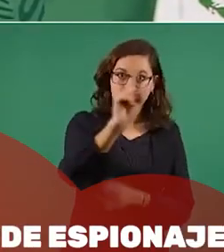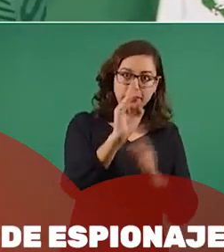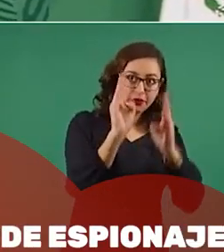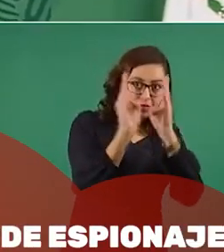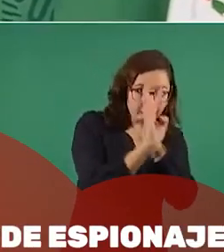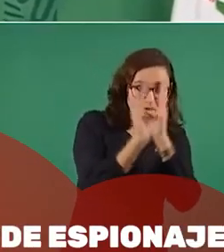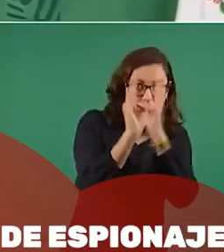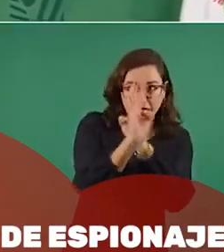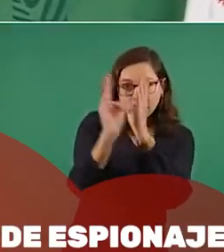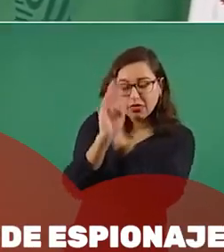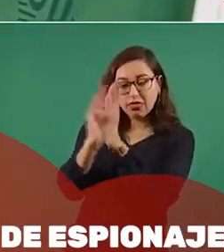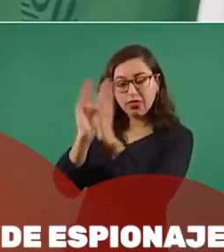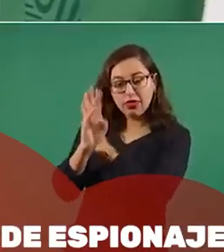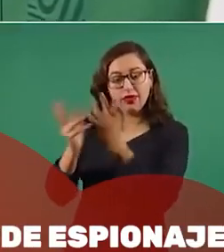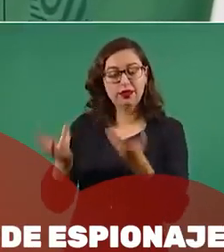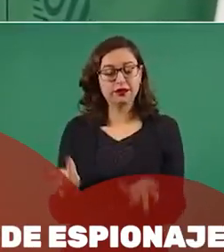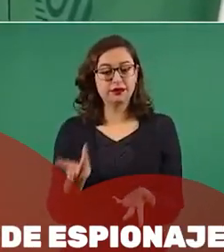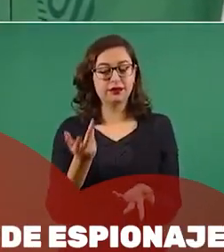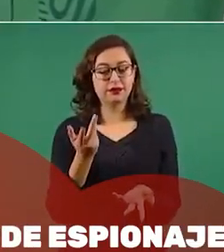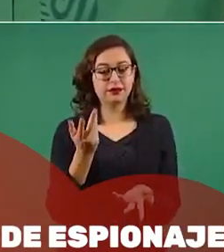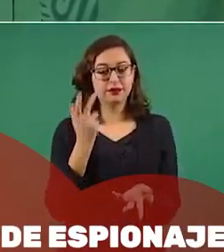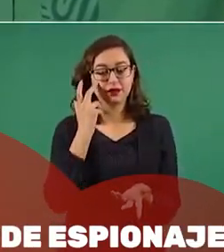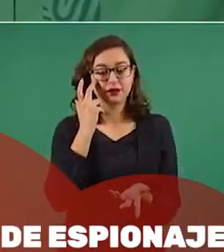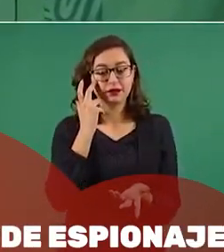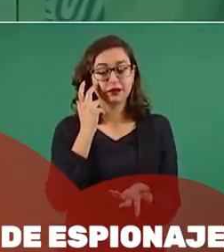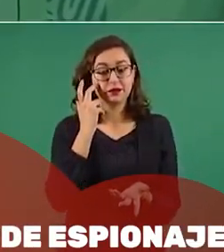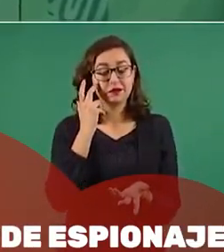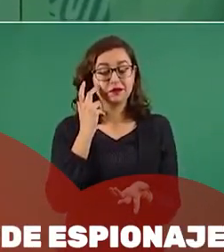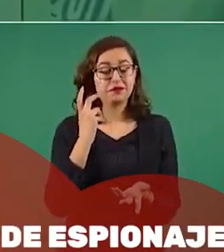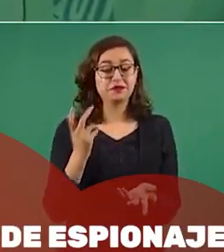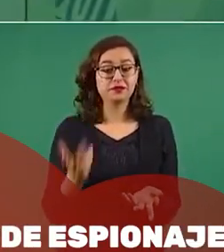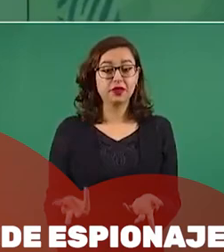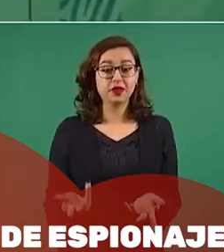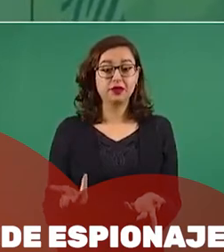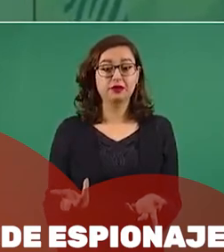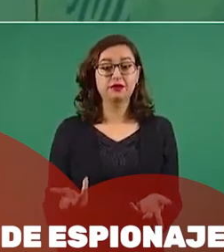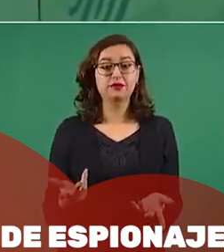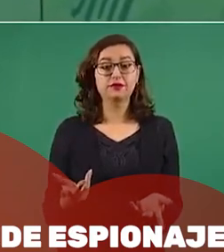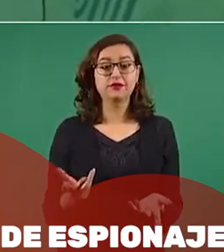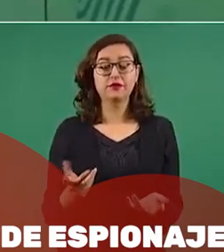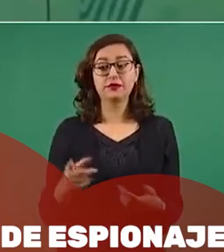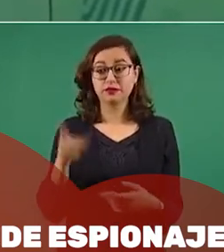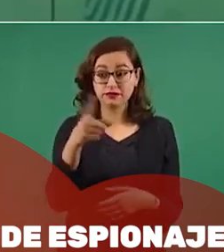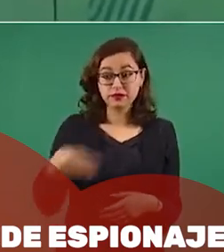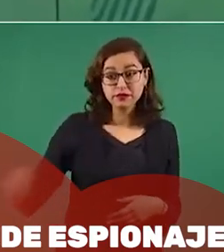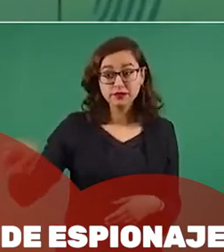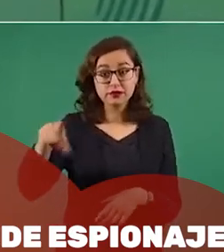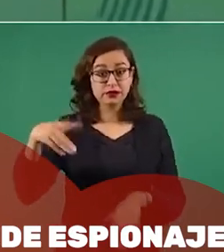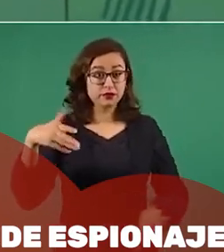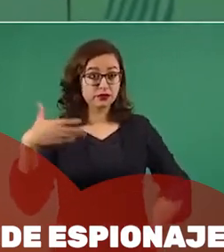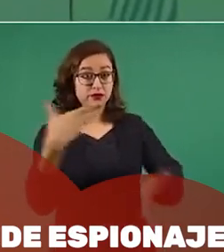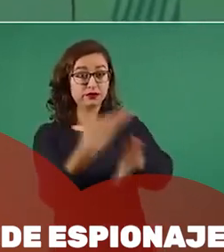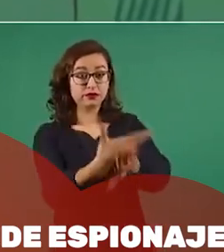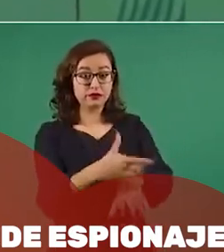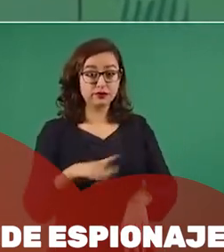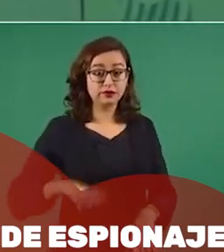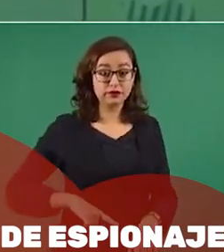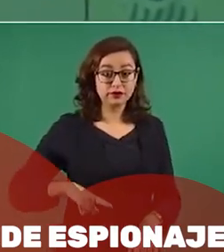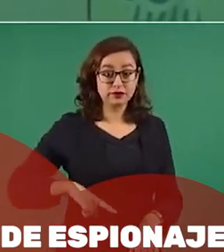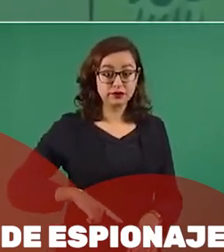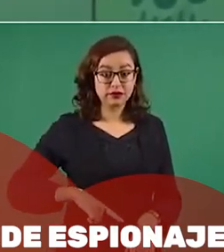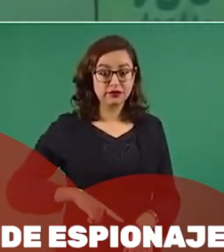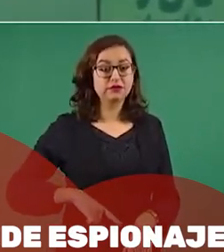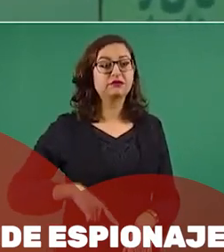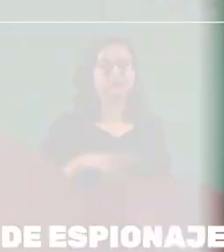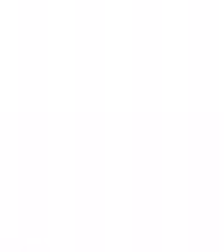este gobierno ya no se espía a nadie. Los opositores no son espiados, no hay censura para los medios de información, subrayó el presidente y condenó los actos de espionaje en contra de él, de su